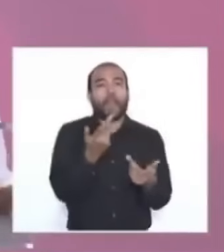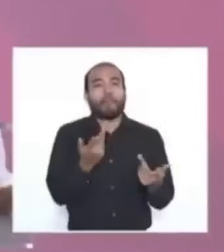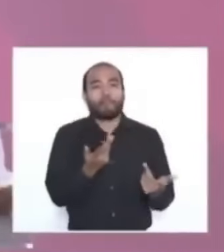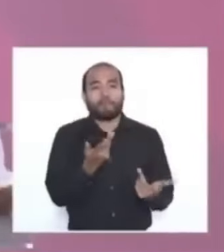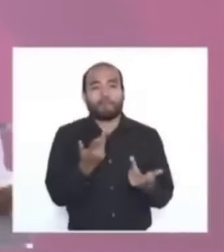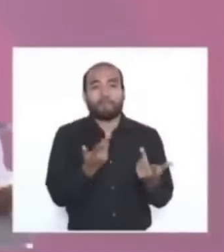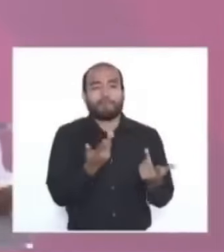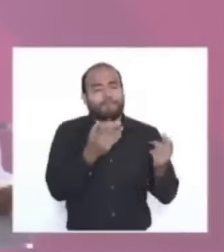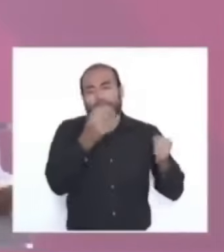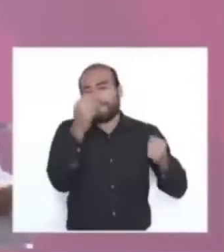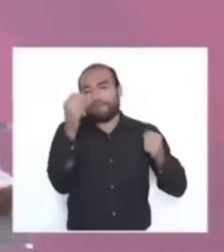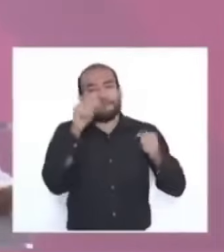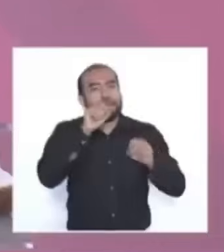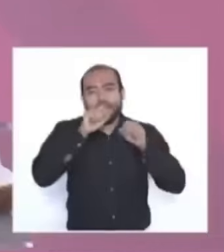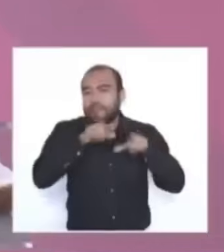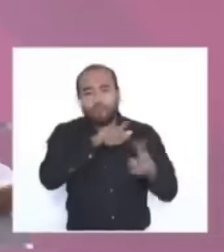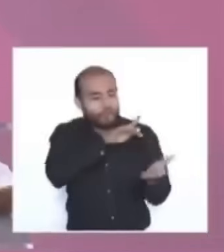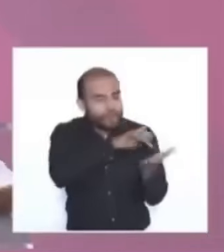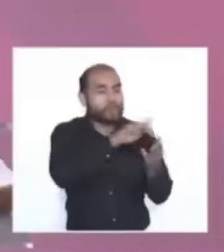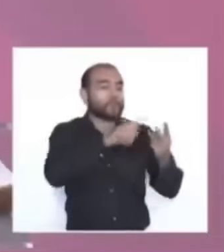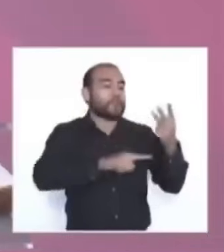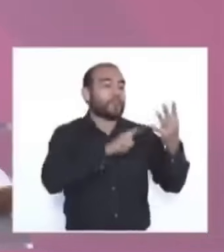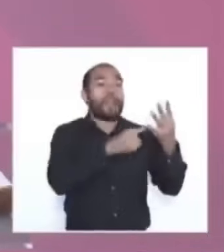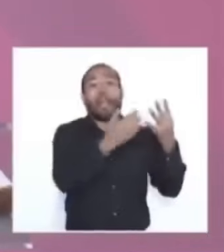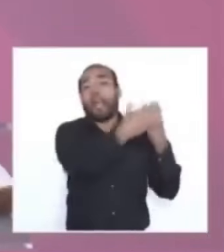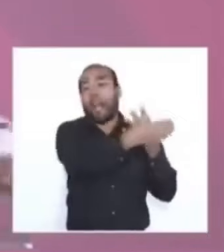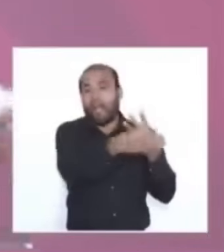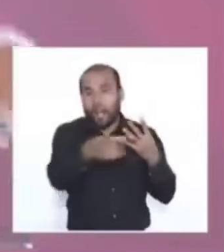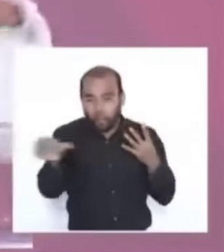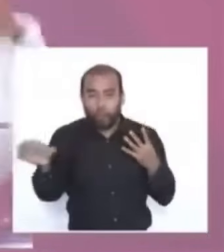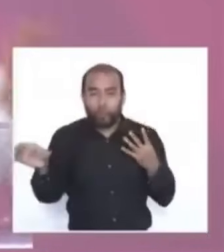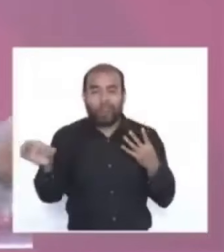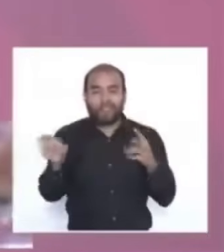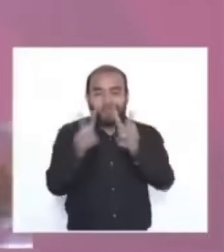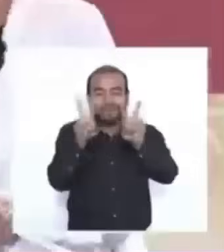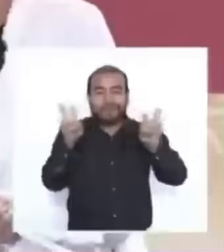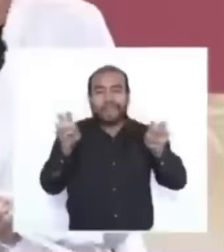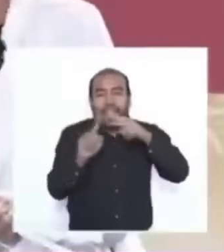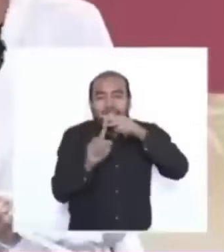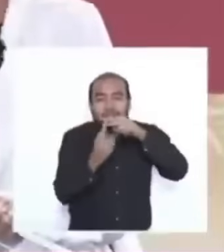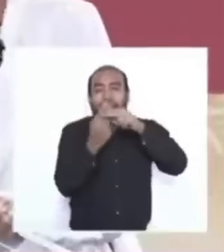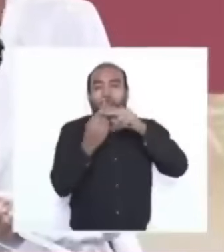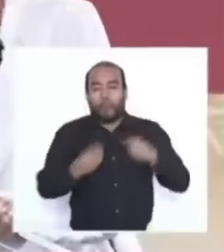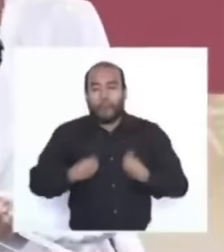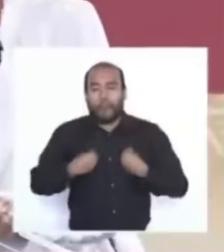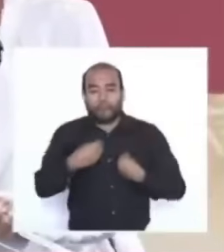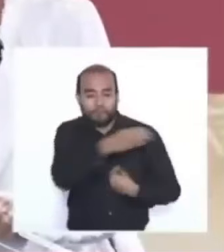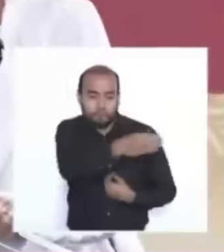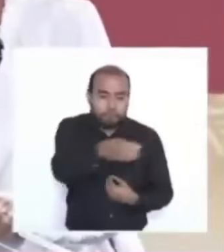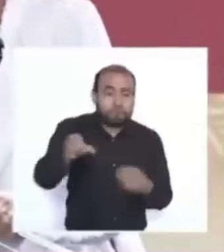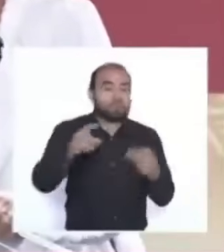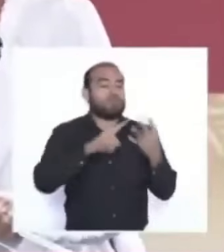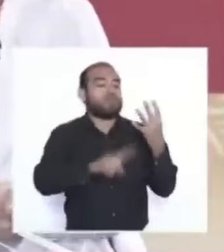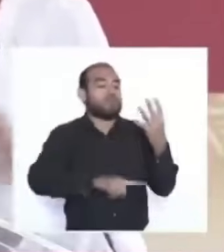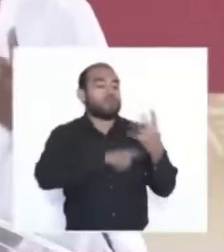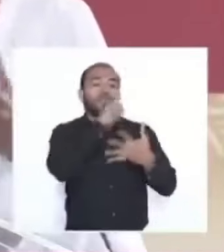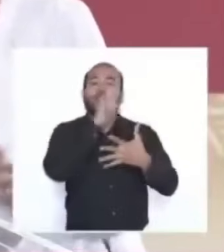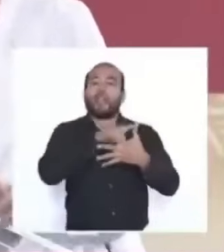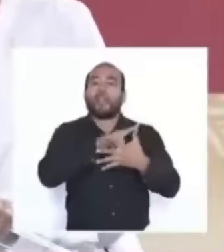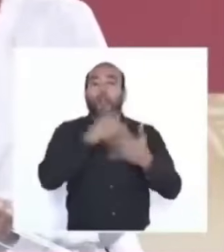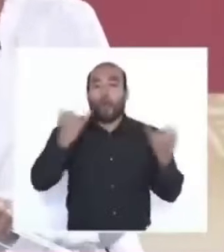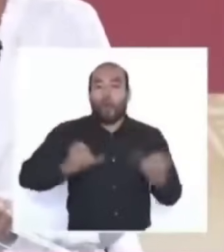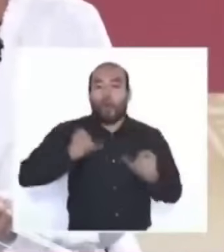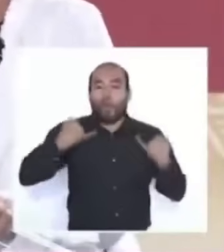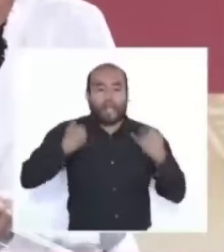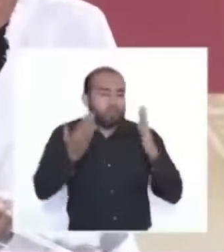a mantener los apoyos al campo, el programa Sembrando Vida, Jóvenes Construyendo el Futuro, porque ha